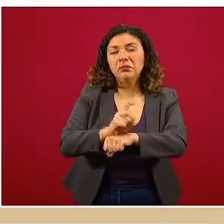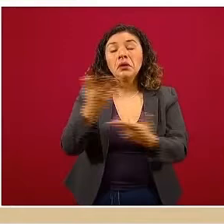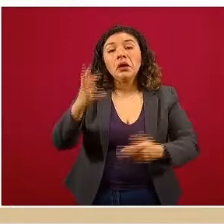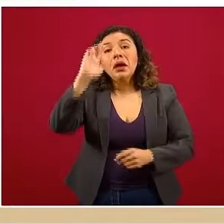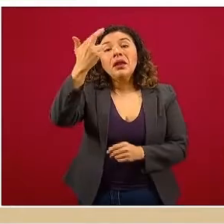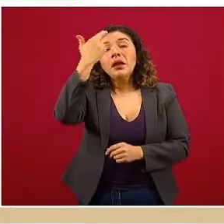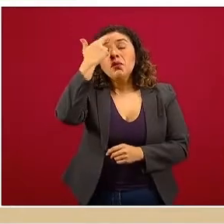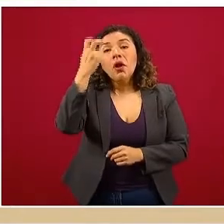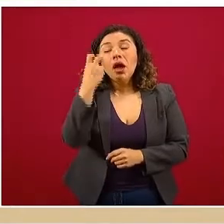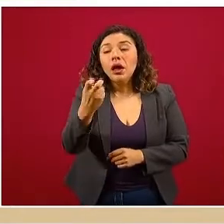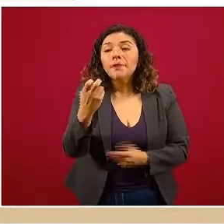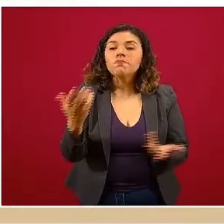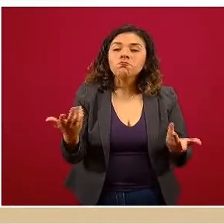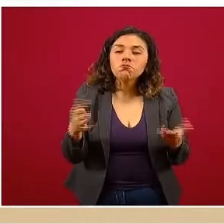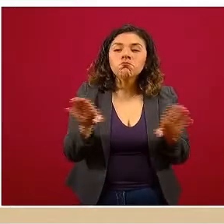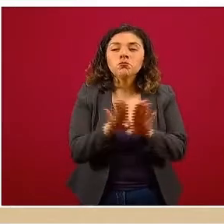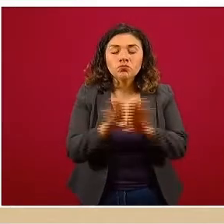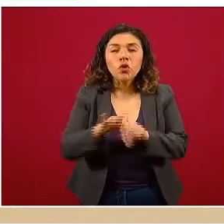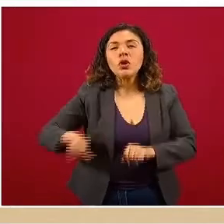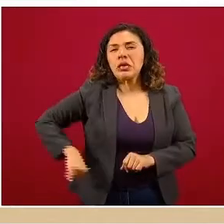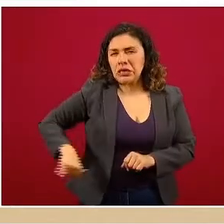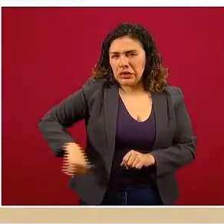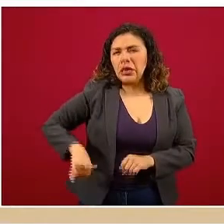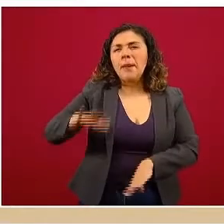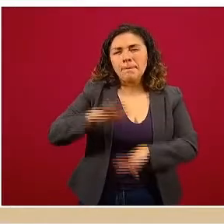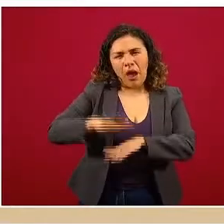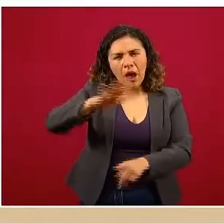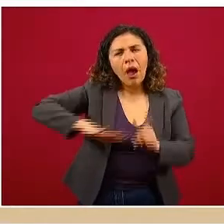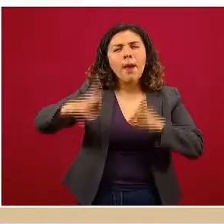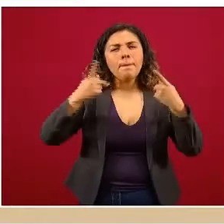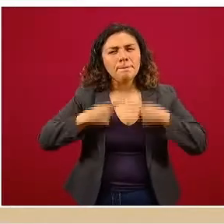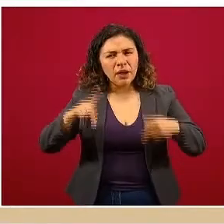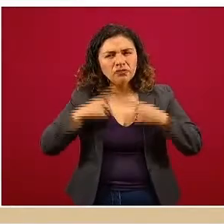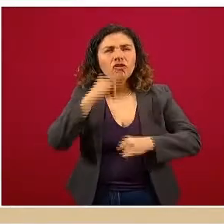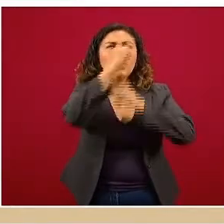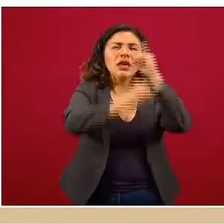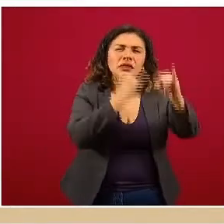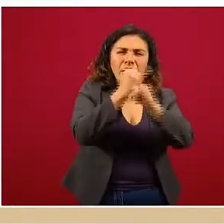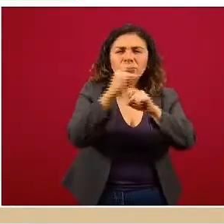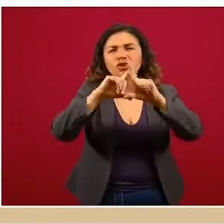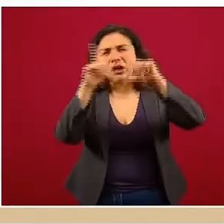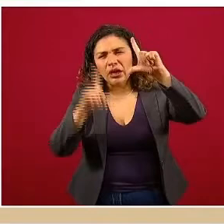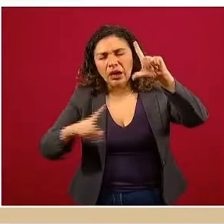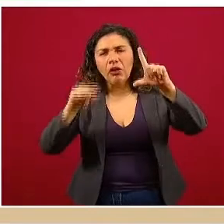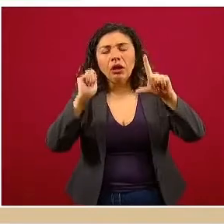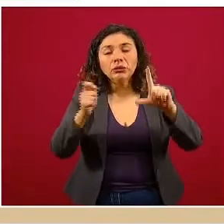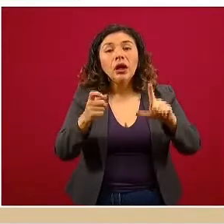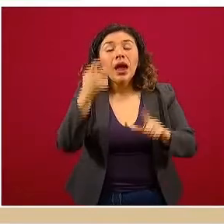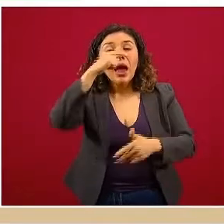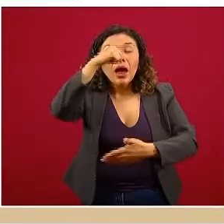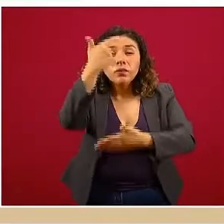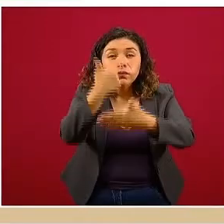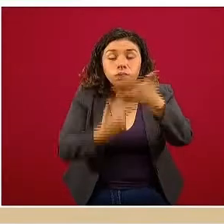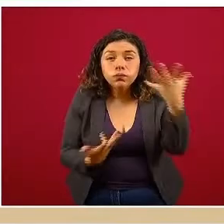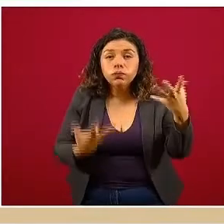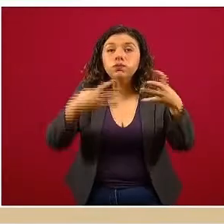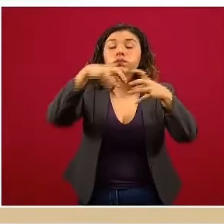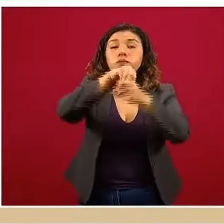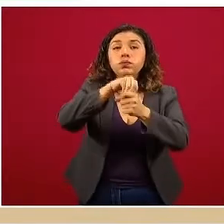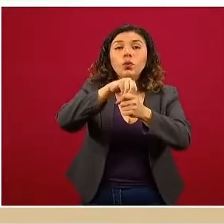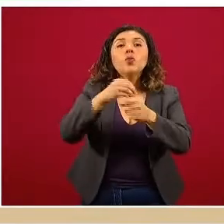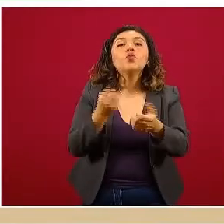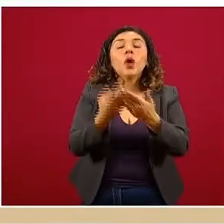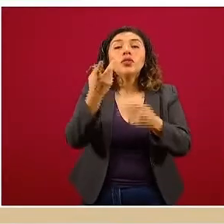que aunque es de interés público, tanto nacional como internacional, estar sumando los casos